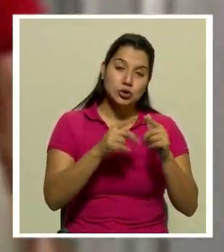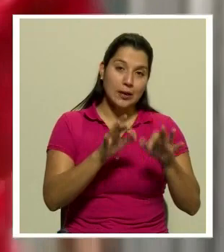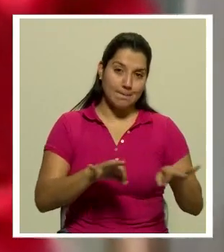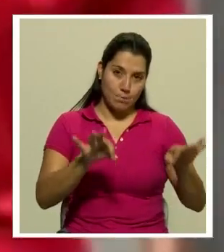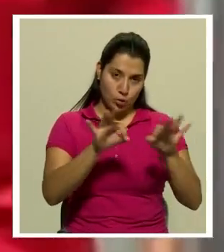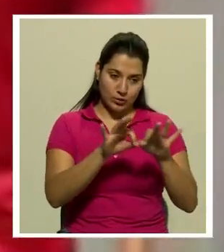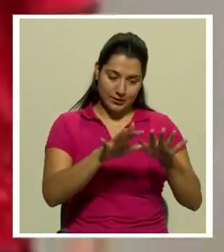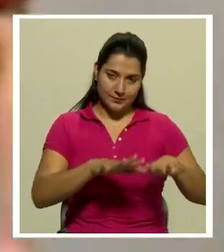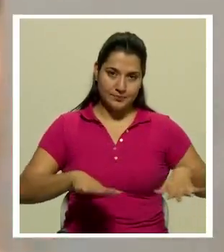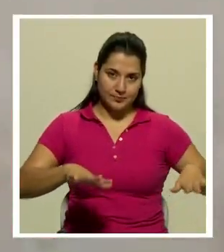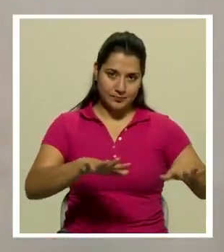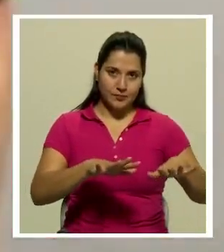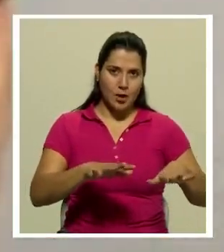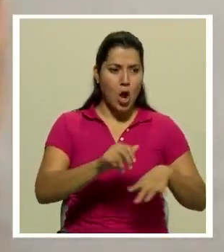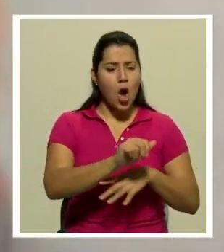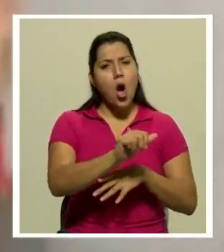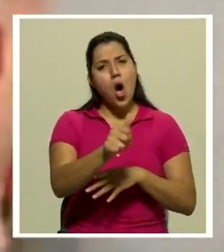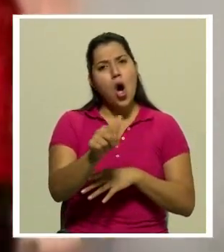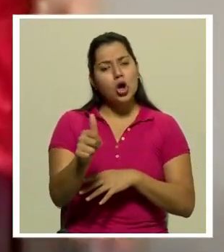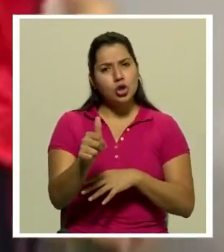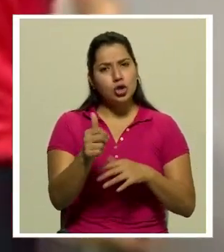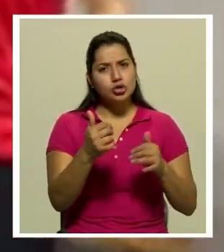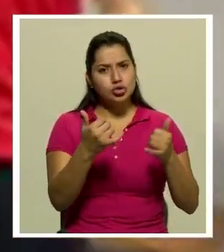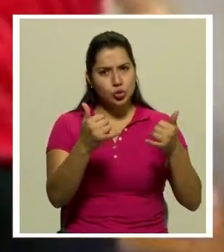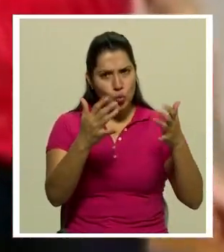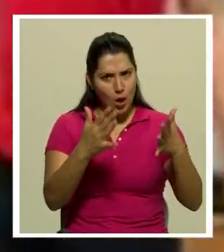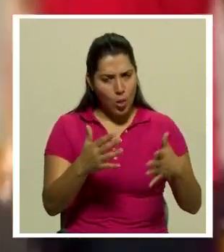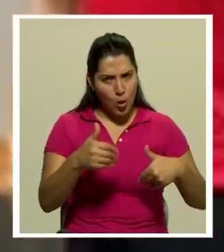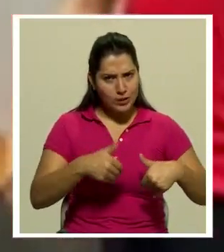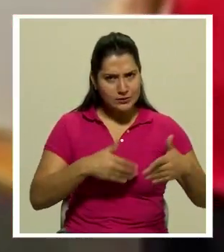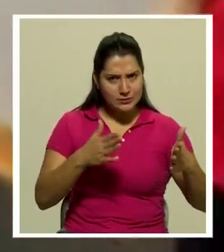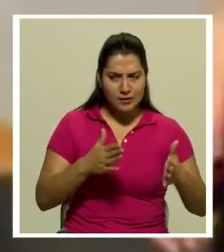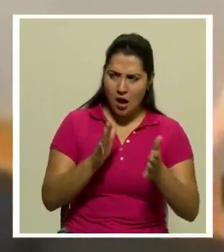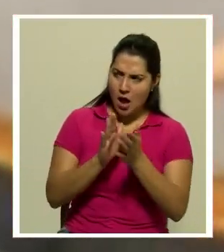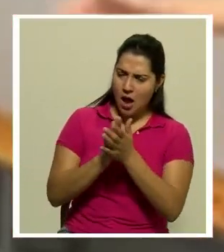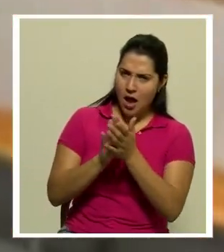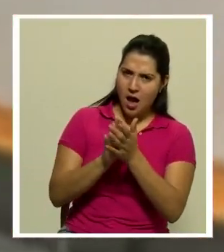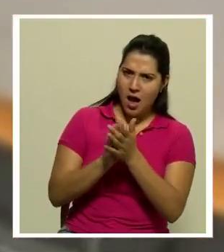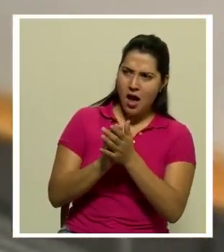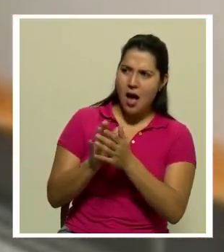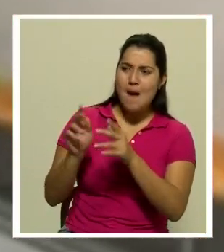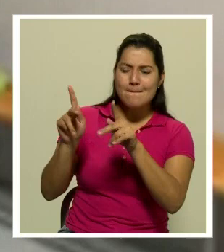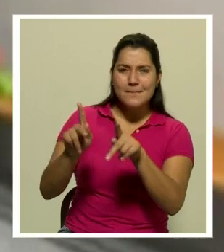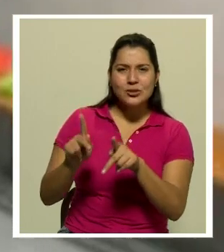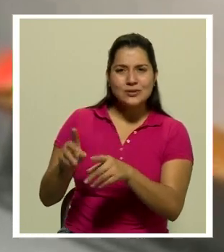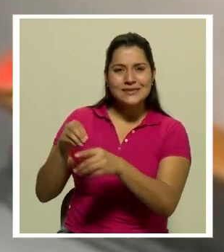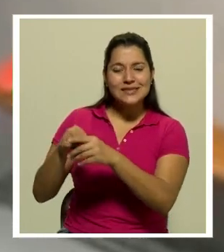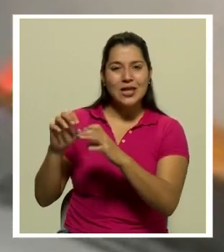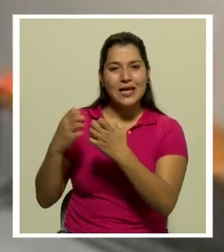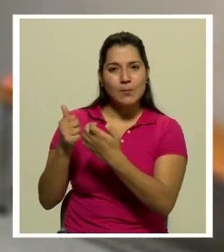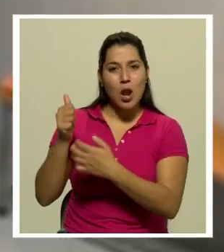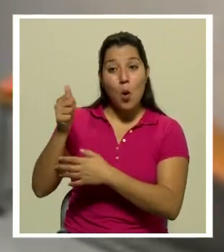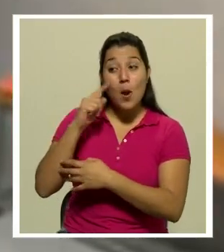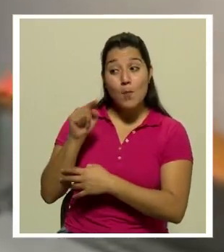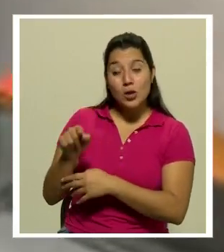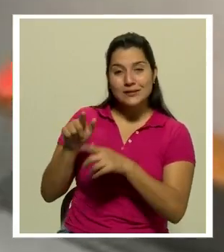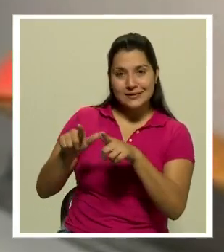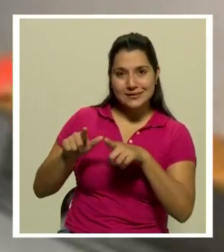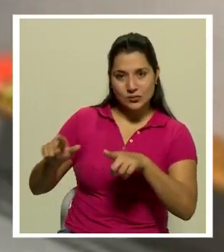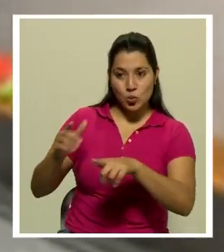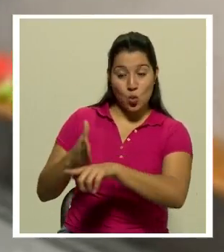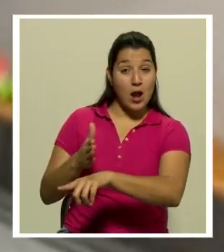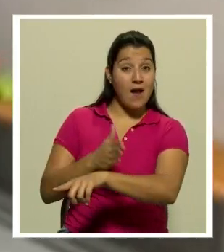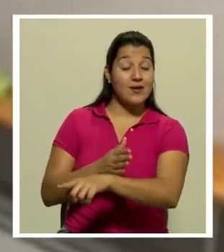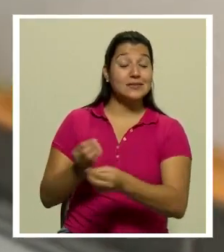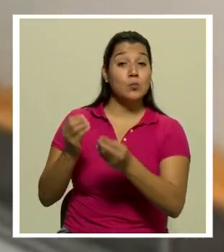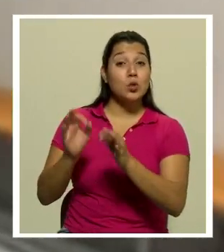dado palabras de elogio a los dirigentes de Alajuelense al dar un paso tan importante y necesario en el fútbol nacional. Así lo expresaron muchos